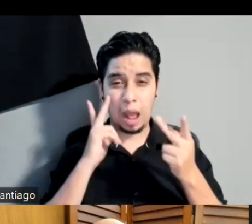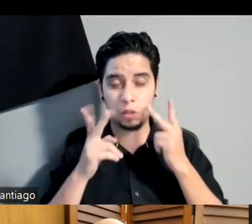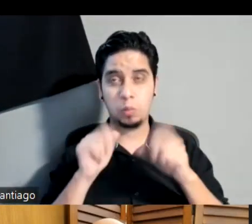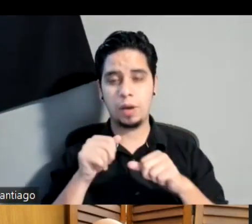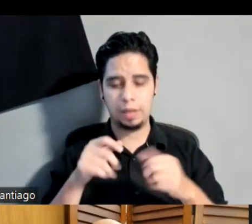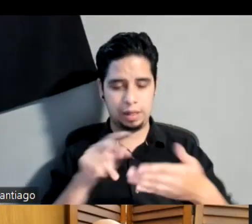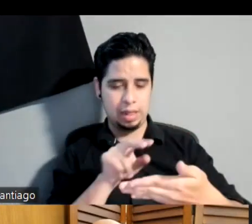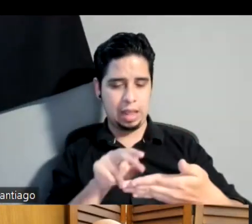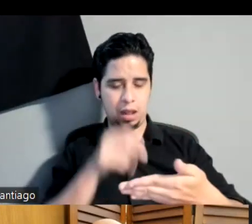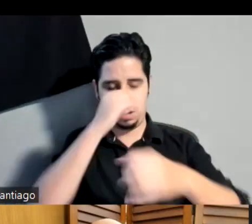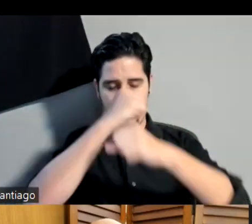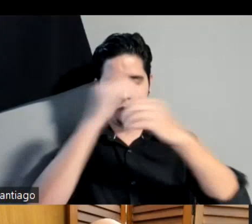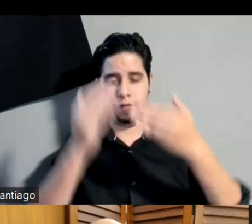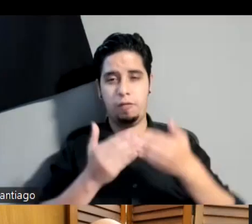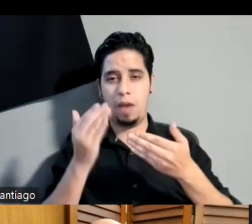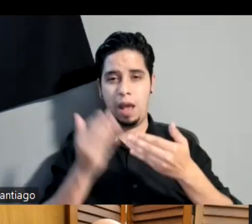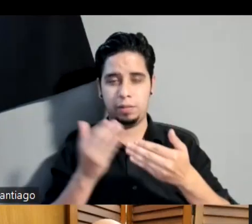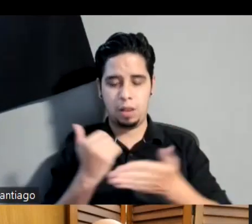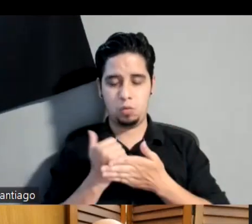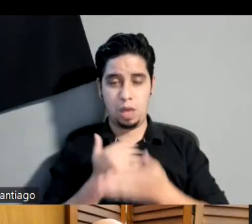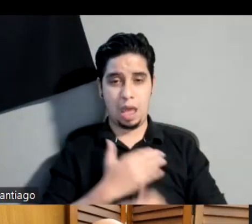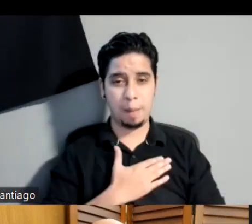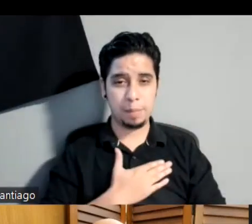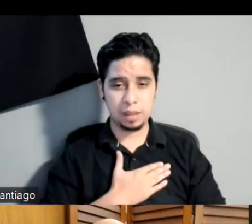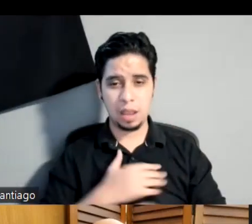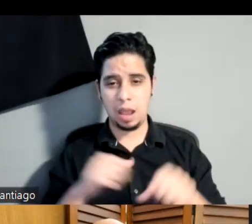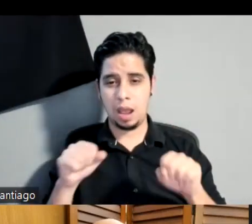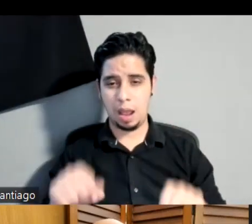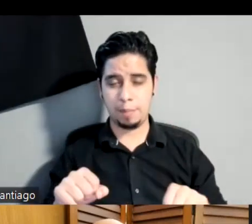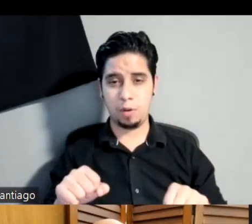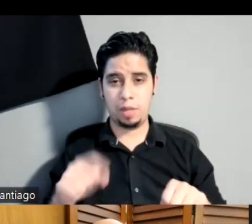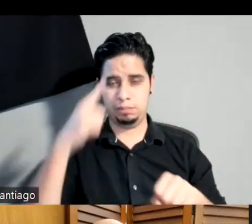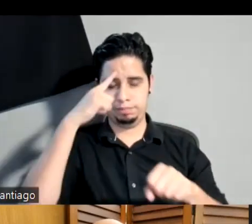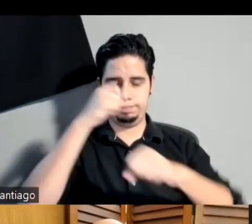cosas, entonces eso me ayuda a poder crear